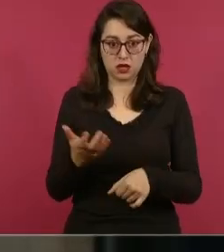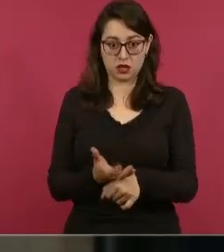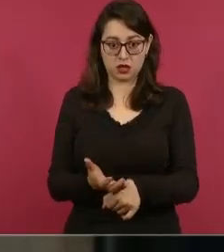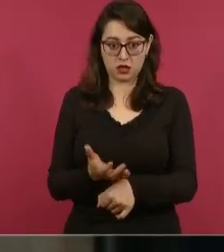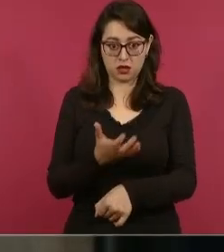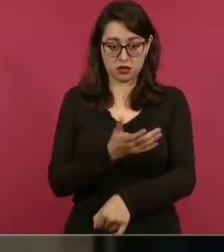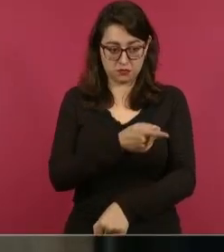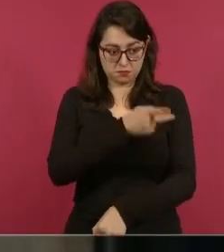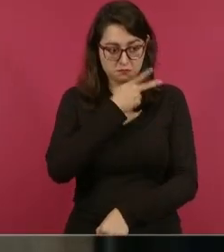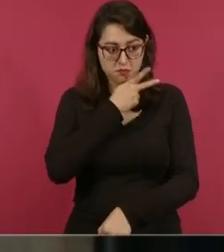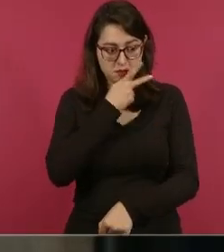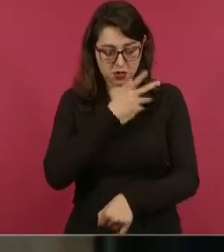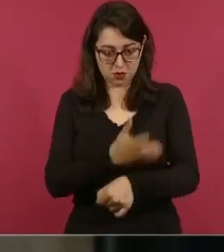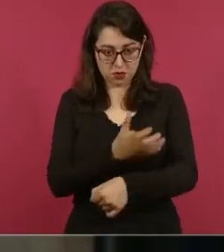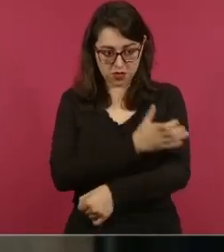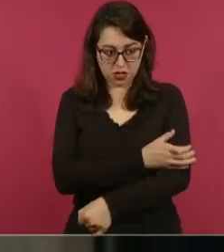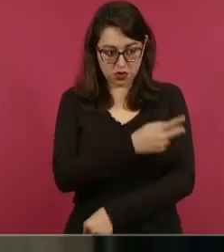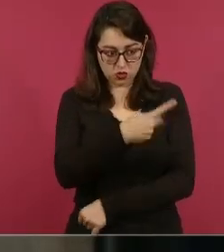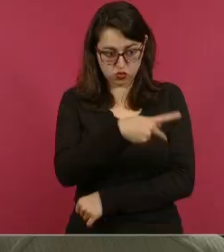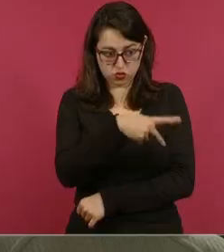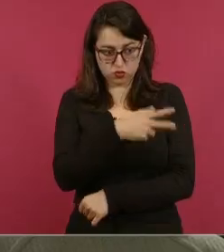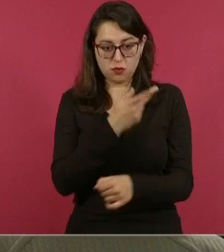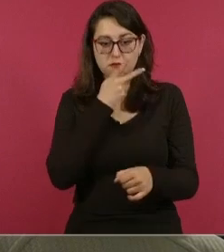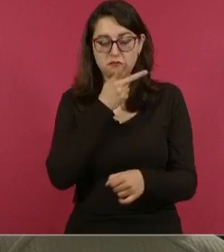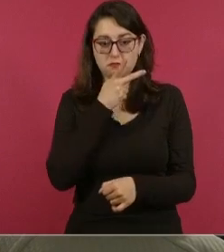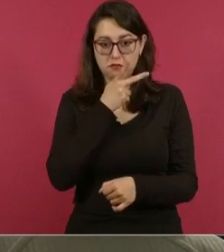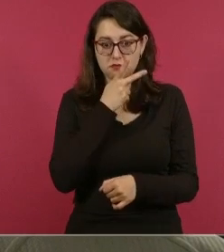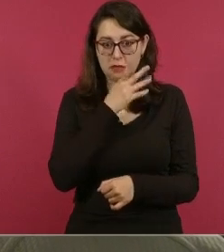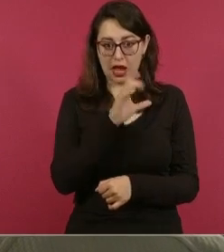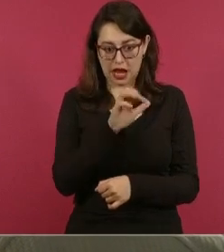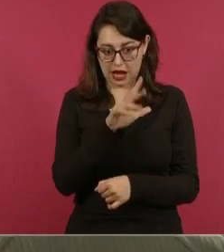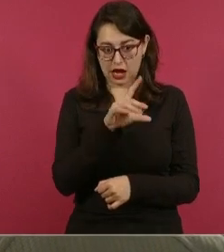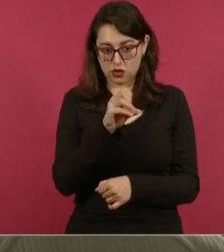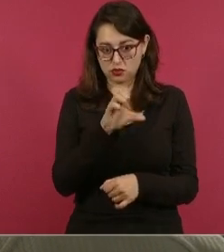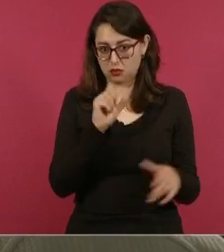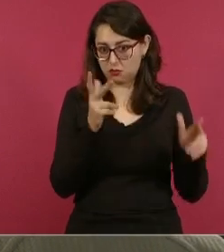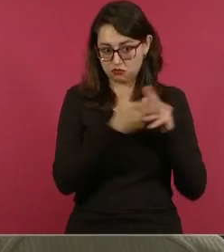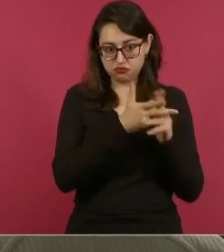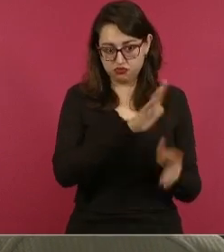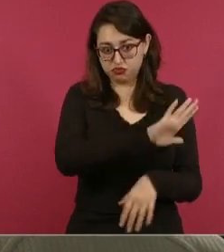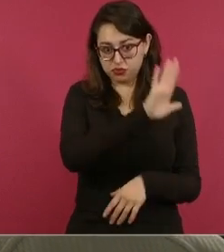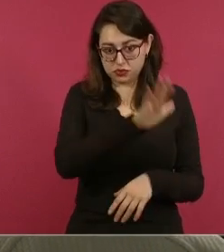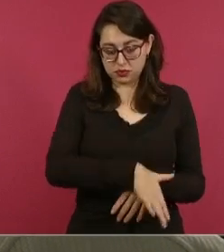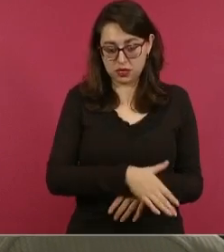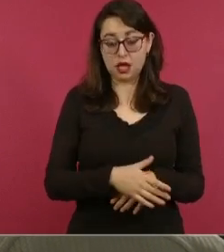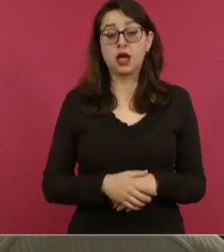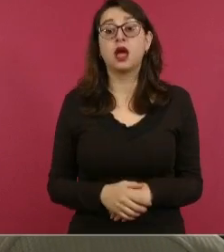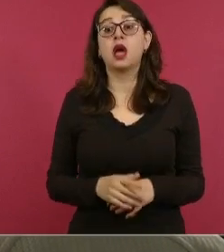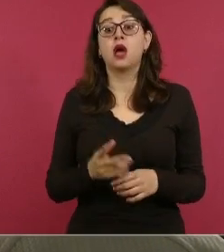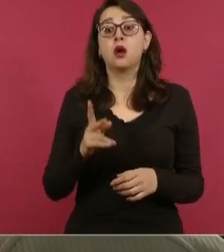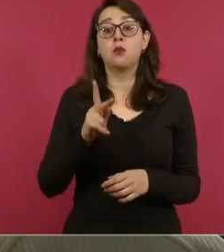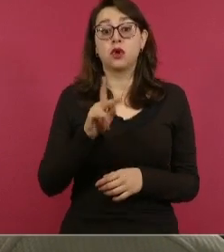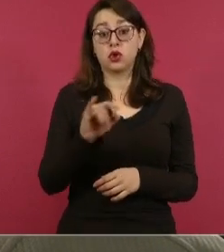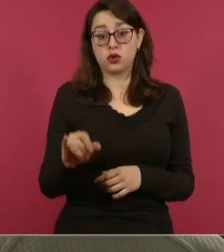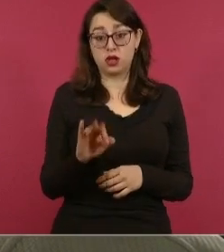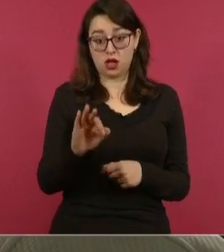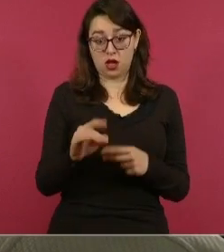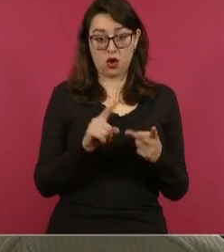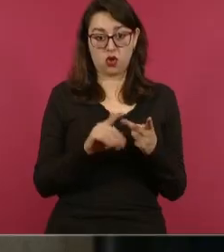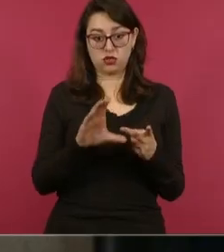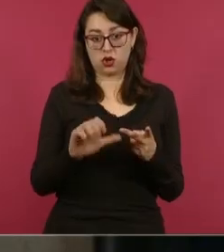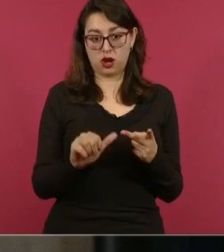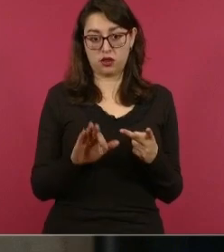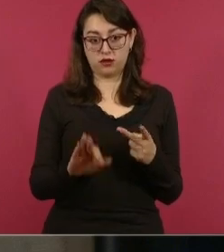del papá de mi compañero Carlos Domínguez. En el Poder Judicial, tanto en el Consejo de la Judicatura como el Pleno del